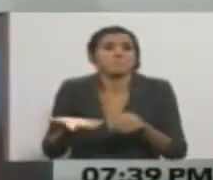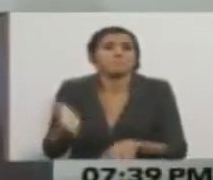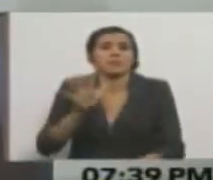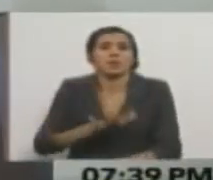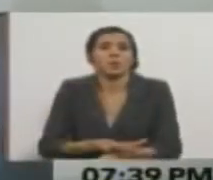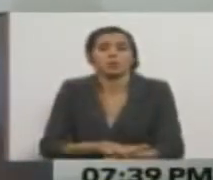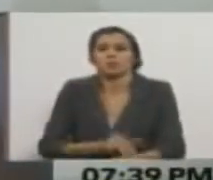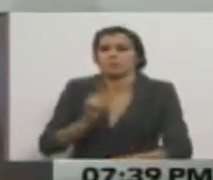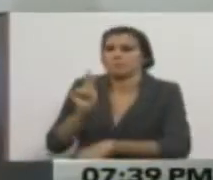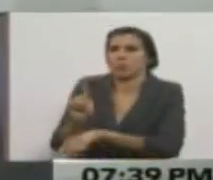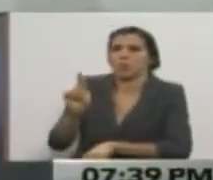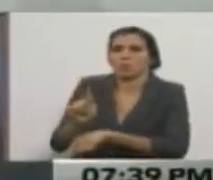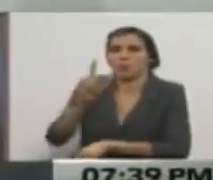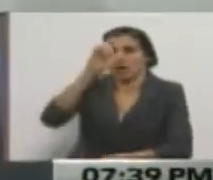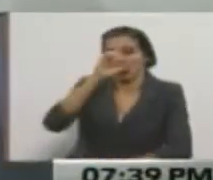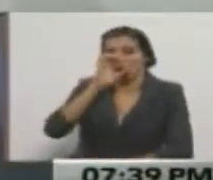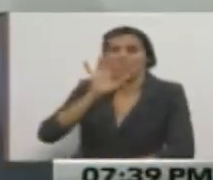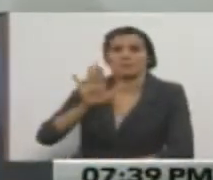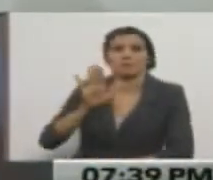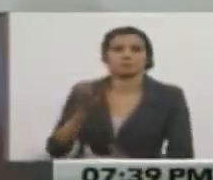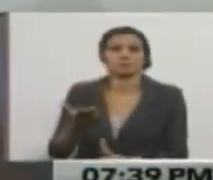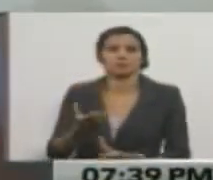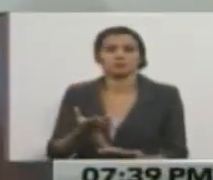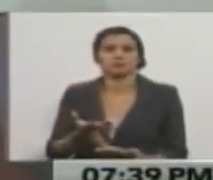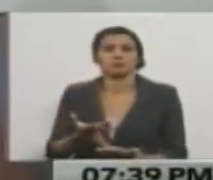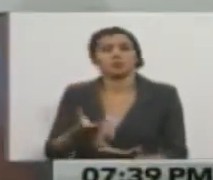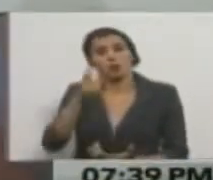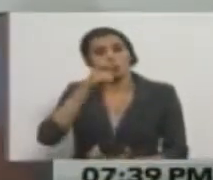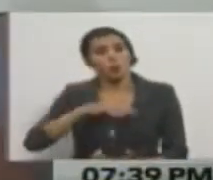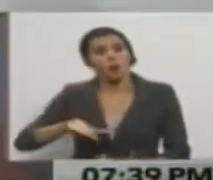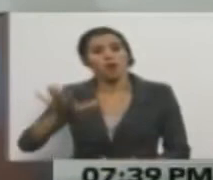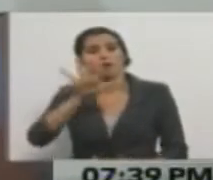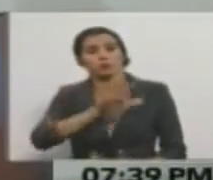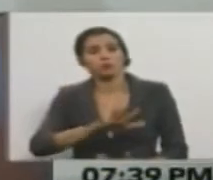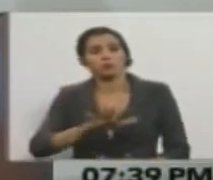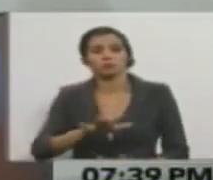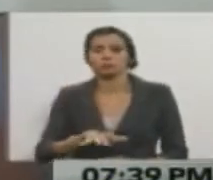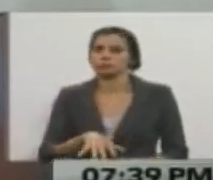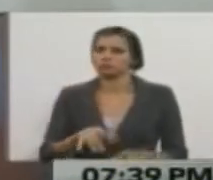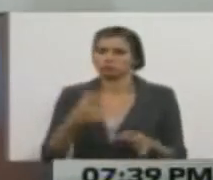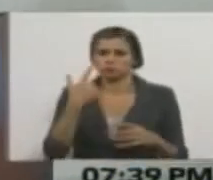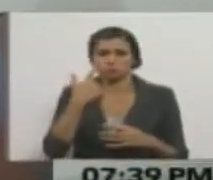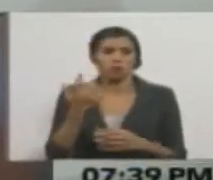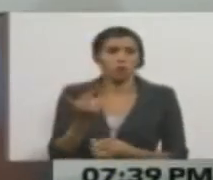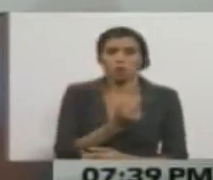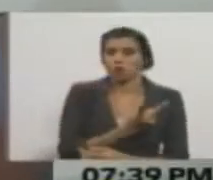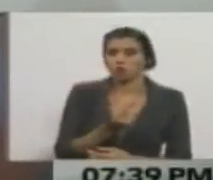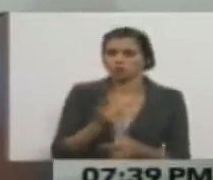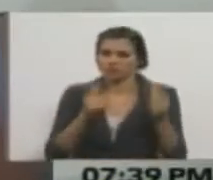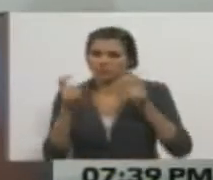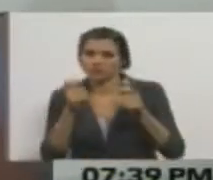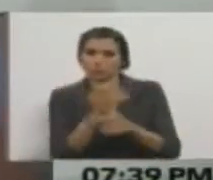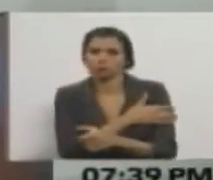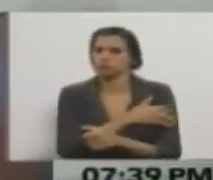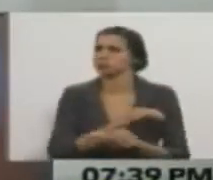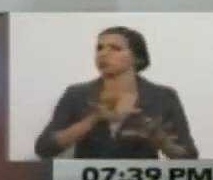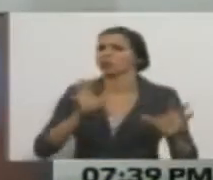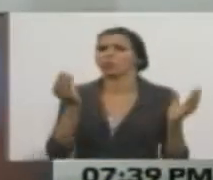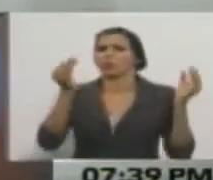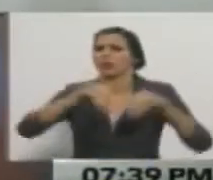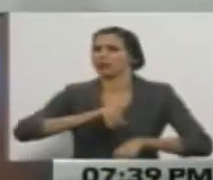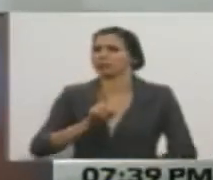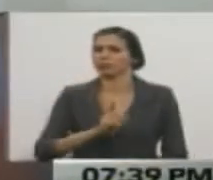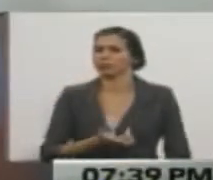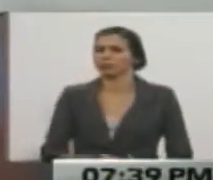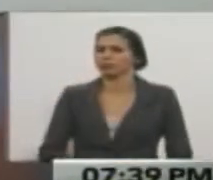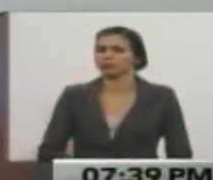tipo en este país. Yo estoy seguro que el pueblo todo, chavista, independiente, opositor, refuta